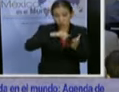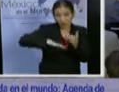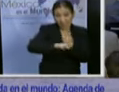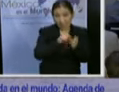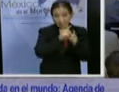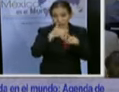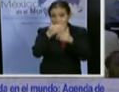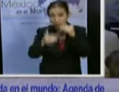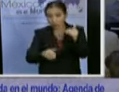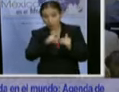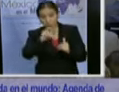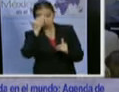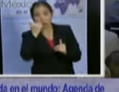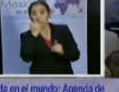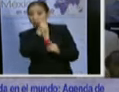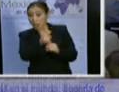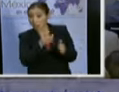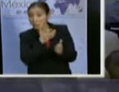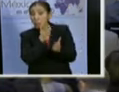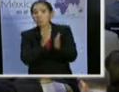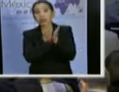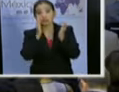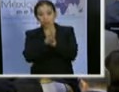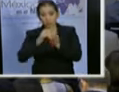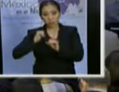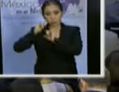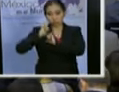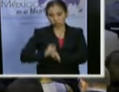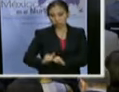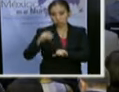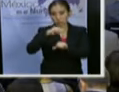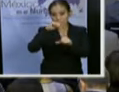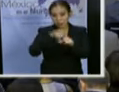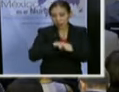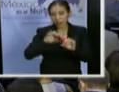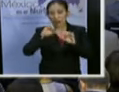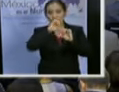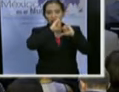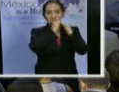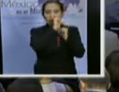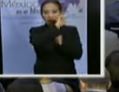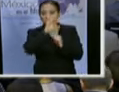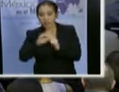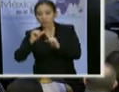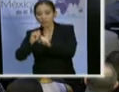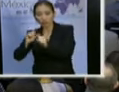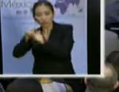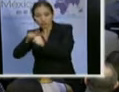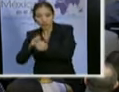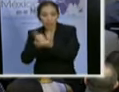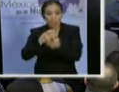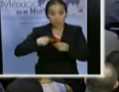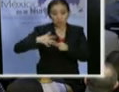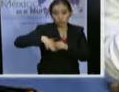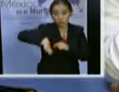el reconocimiento de todos los actores, las autoridades municipales, las organizaciones civiles, las organizaciones sociales, los